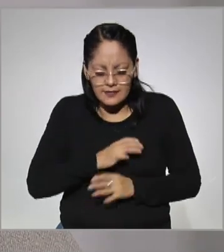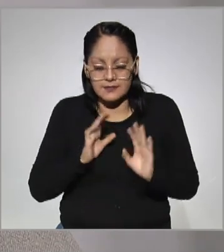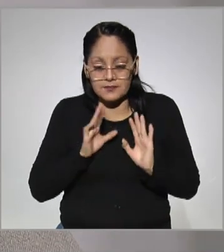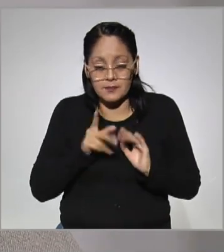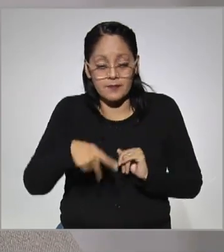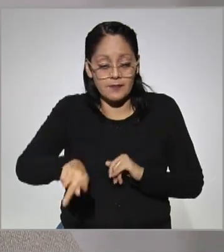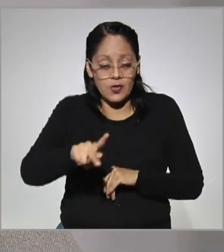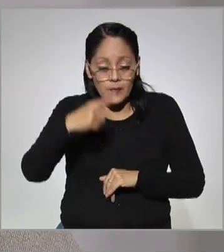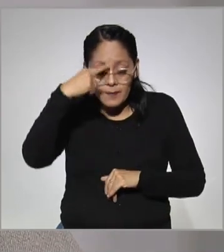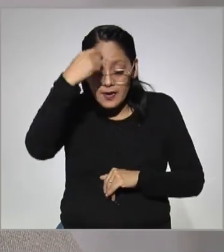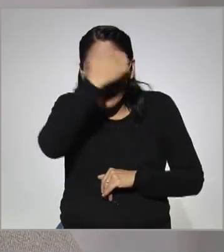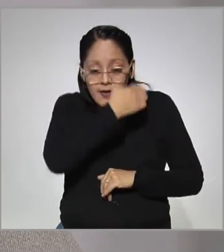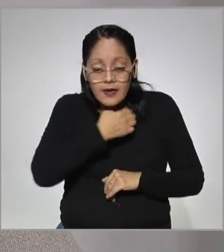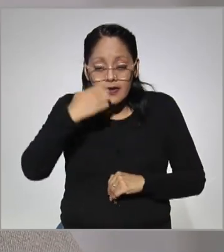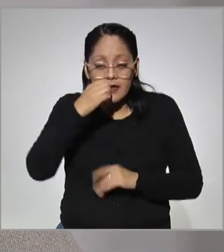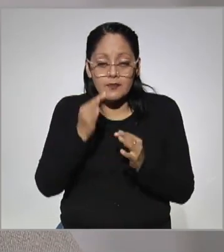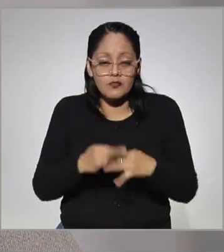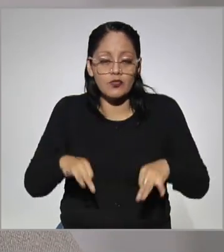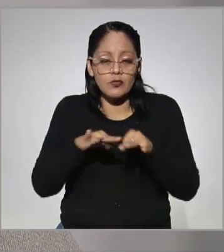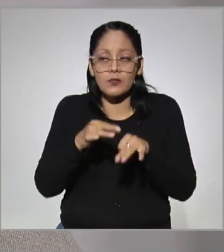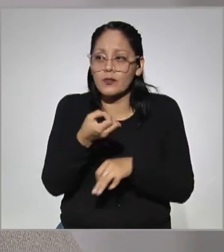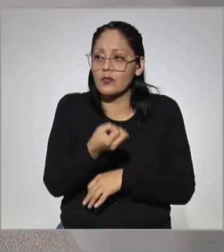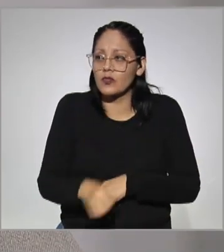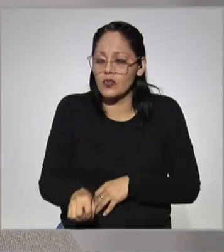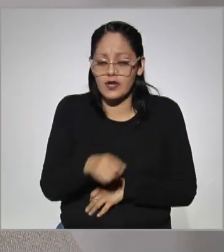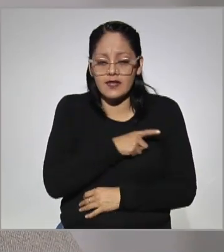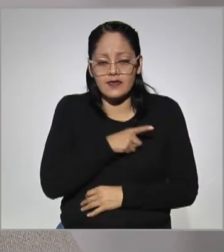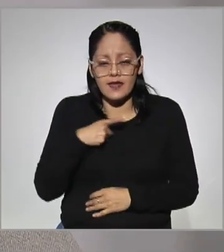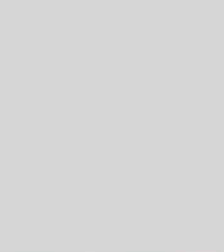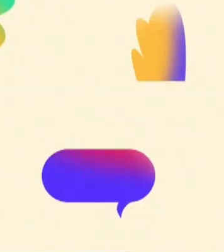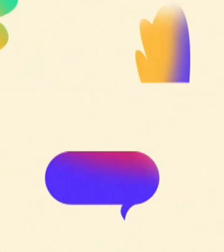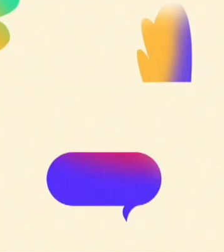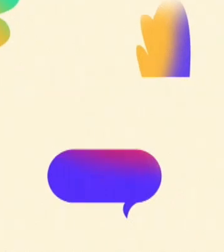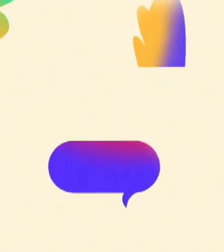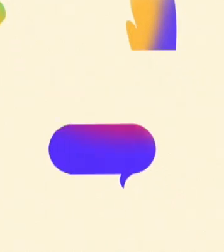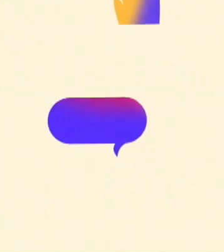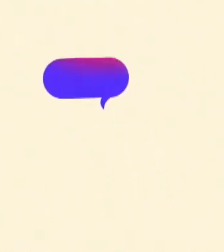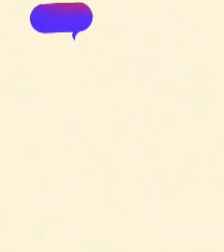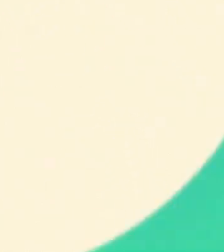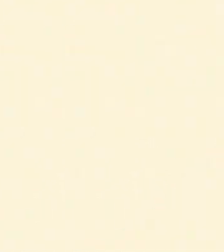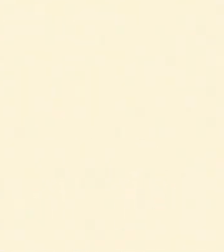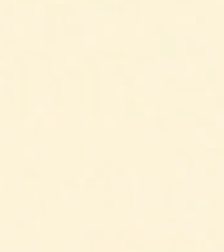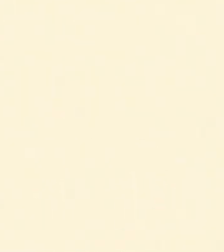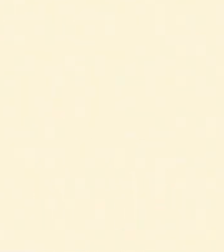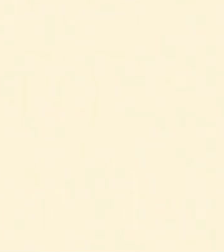el diagnóstico es forzoso que se realice la biopsia.